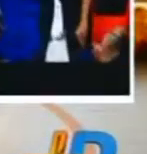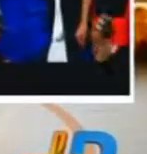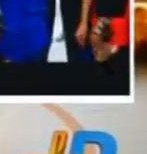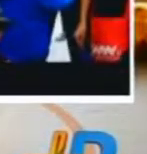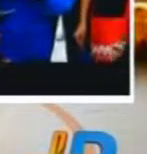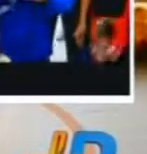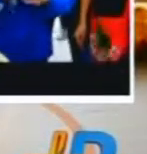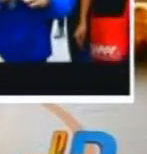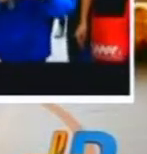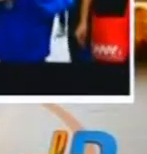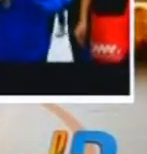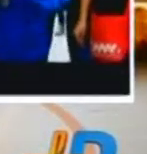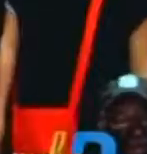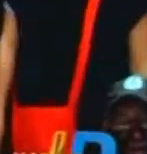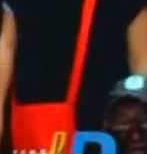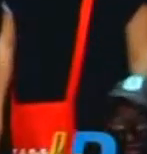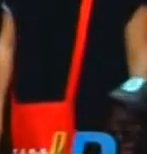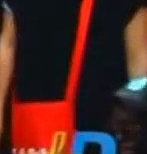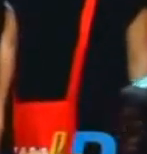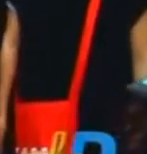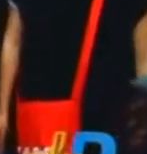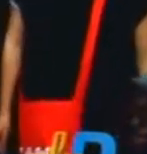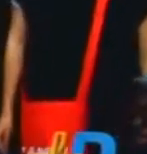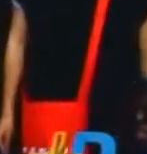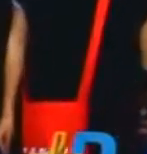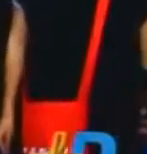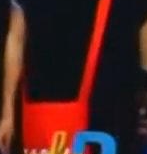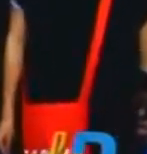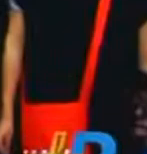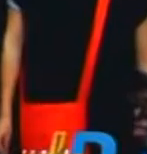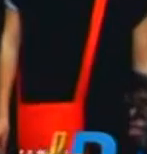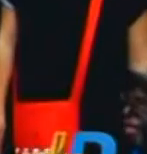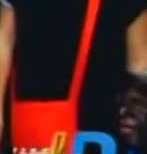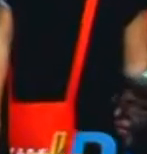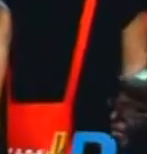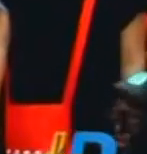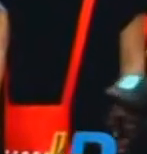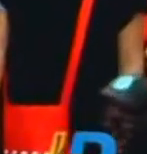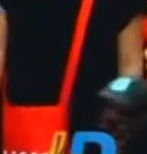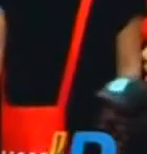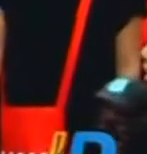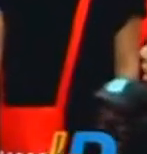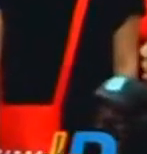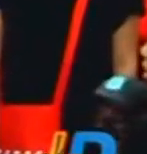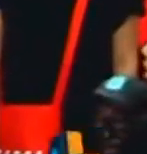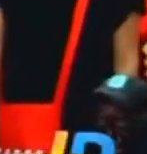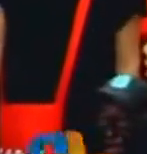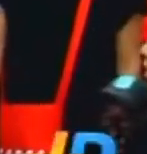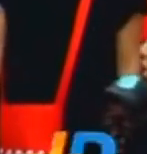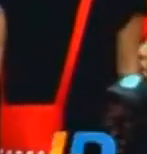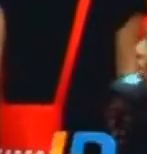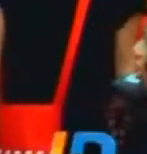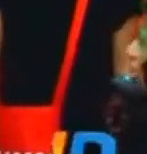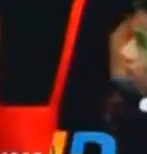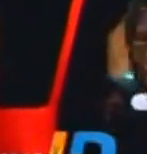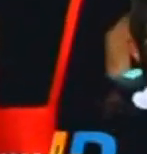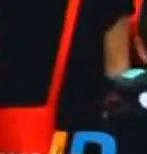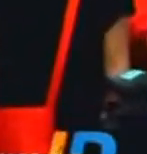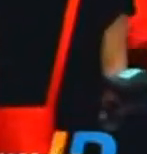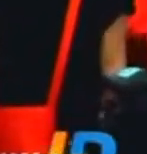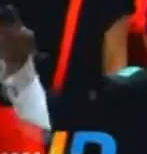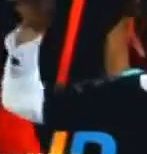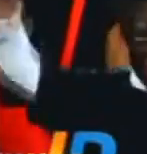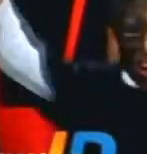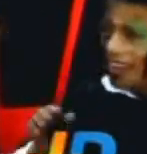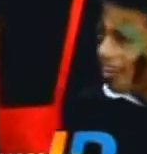Hola, ¿qué tal? Los estoy saludando desde la Plaza del Carnaval cuando hoy se cumple el tradicional día de los negritos. Una pinta con amor y con respeto